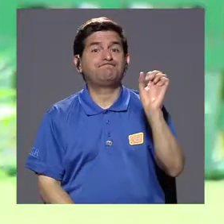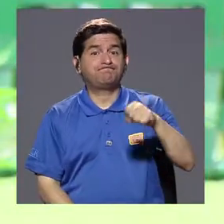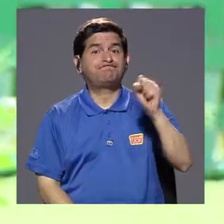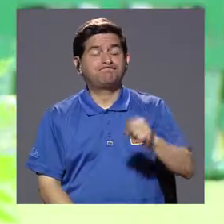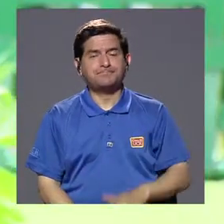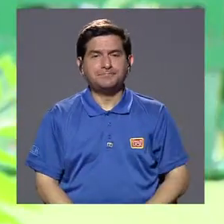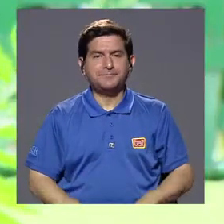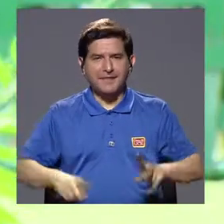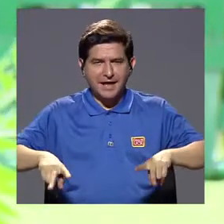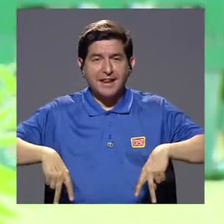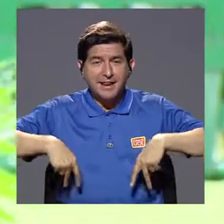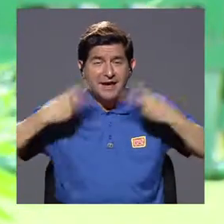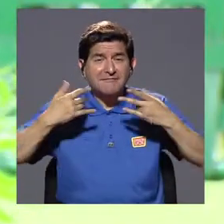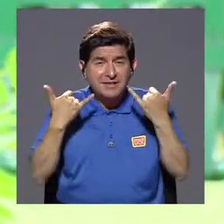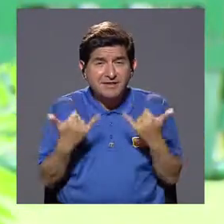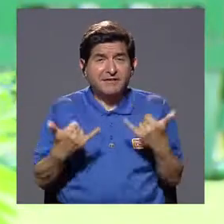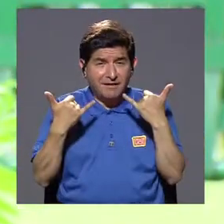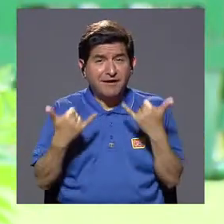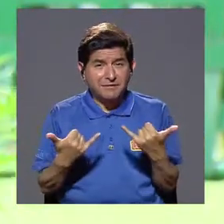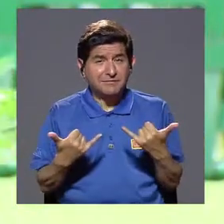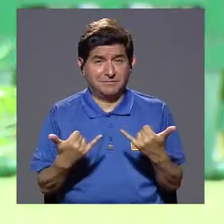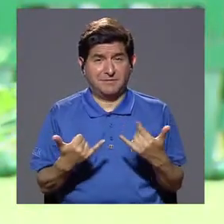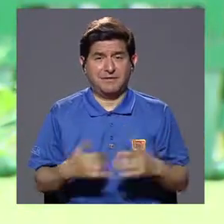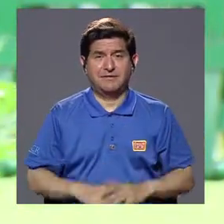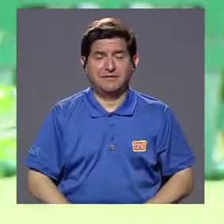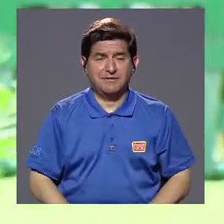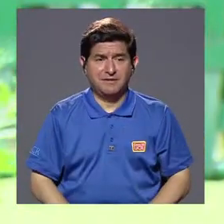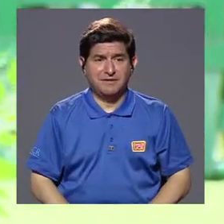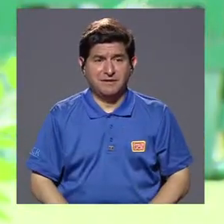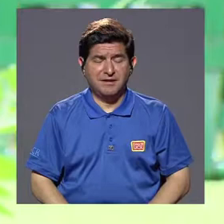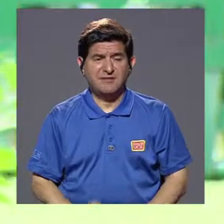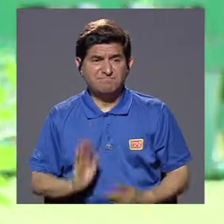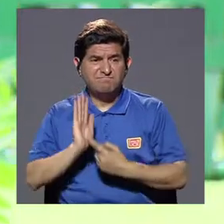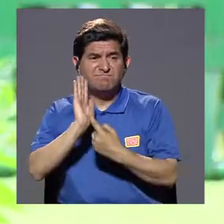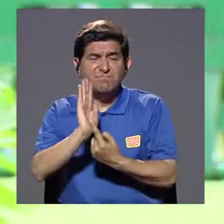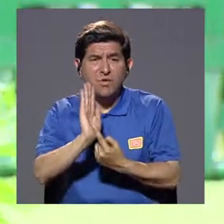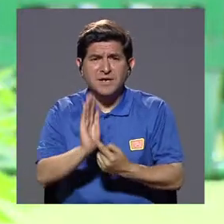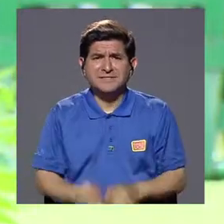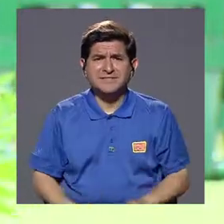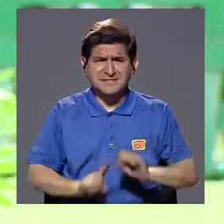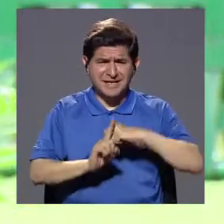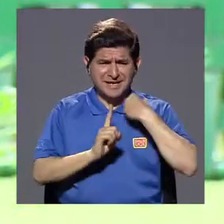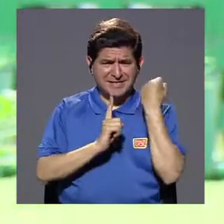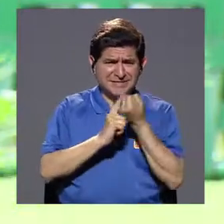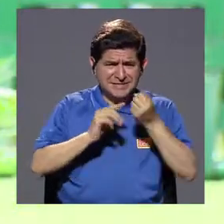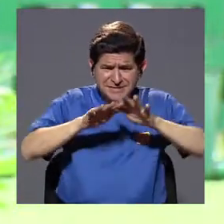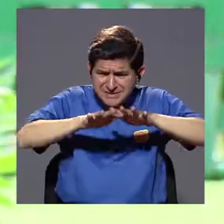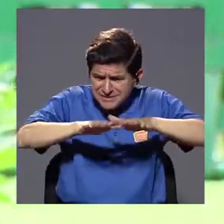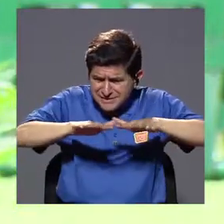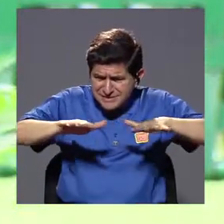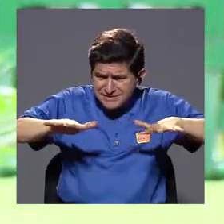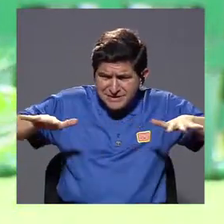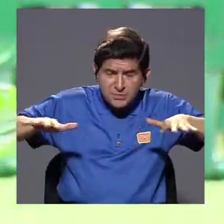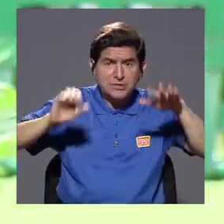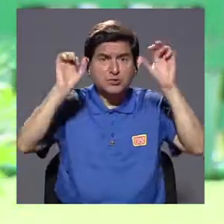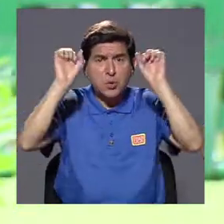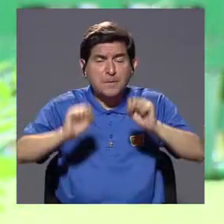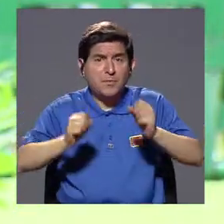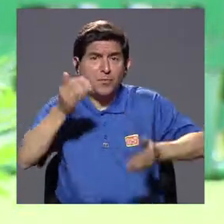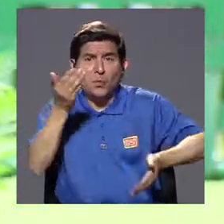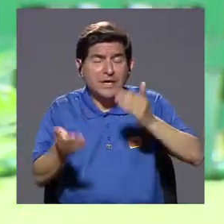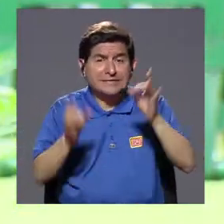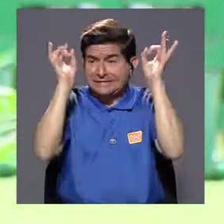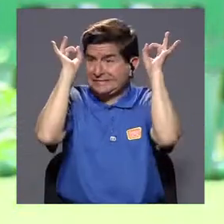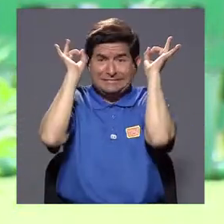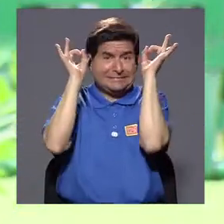la vida por lo menos actual y nos muestra todo un escenario que a veces pudiera